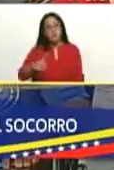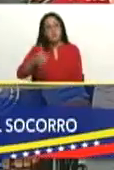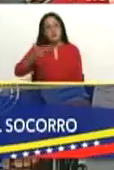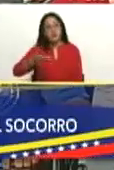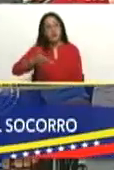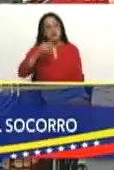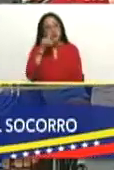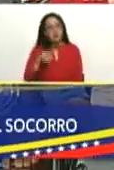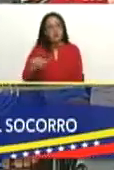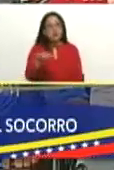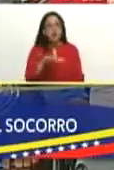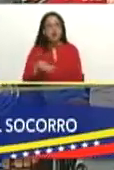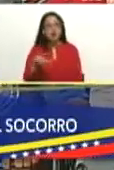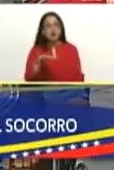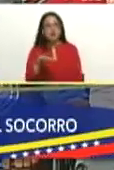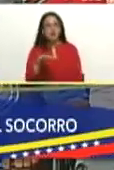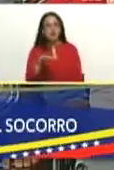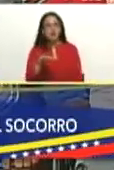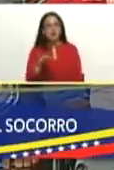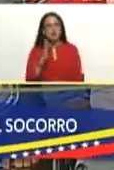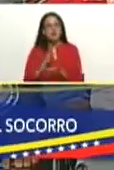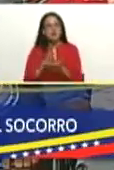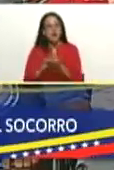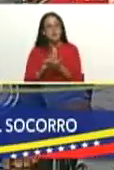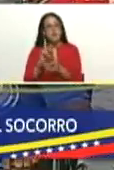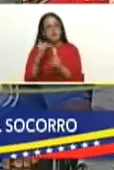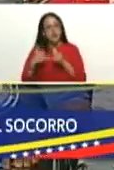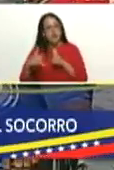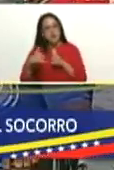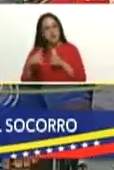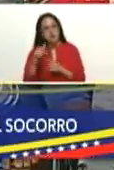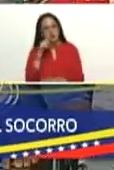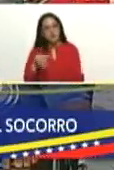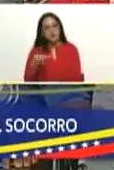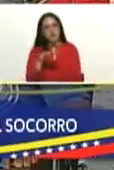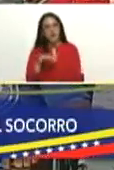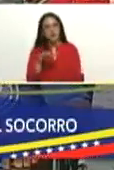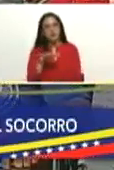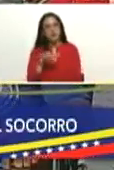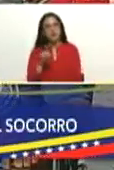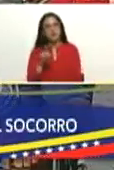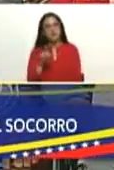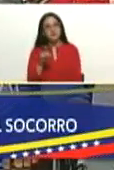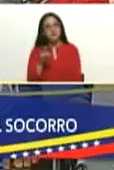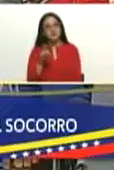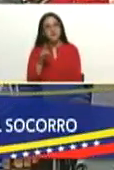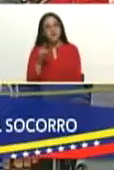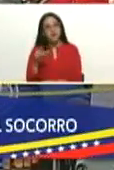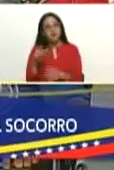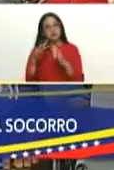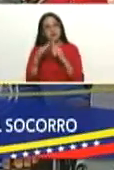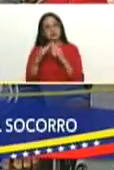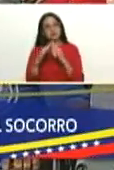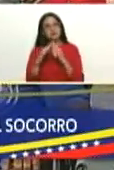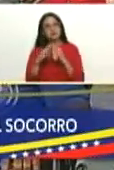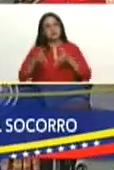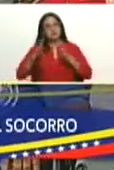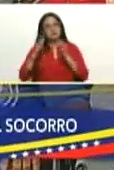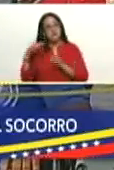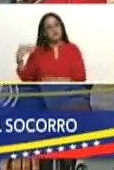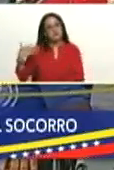Poder Popular. Como usted lo ha dicho, ¿verdad? Siempre en primera línea del Poder Popular. Bueno, presidente, este es un urbanismo que tenía ya